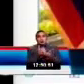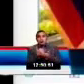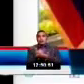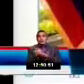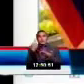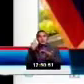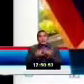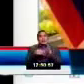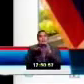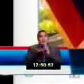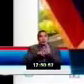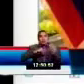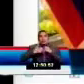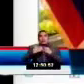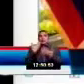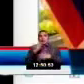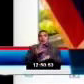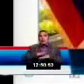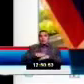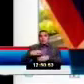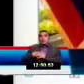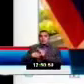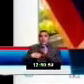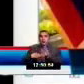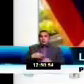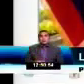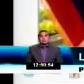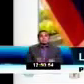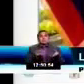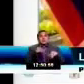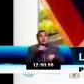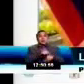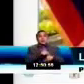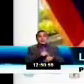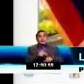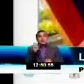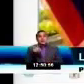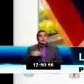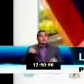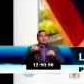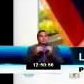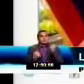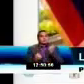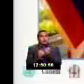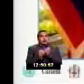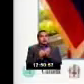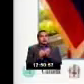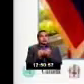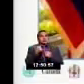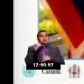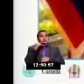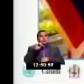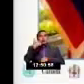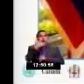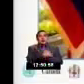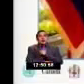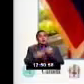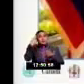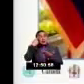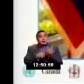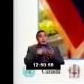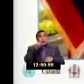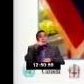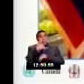el impacto de la pandemia. En forma paralela, por supuesto, debemos ampliar el apoyo multilateral para que los países desarrollen